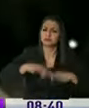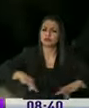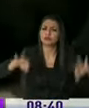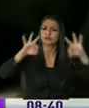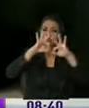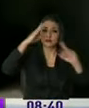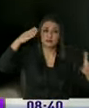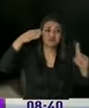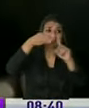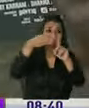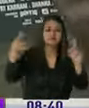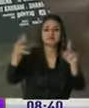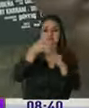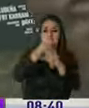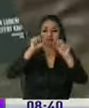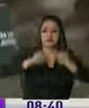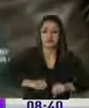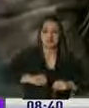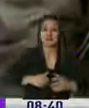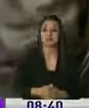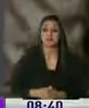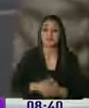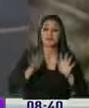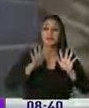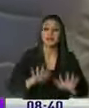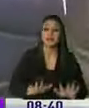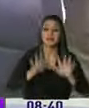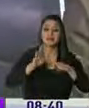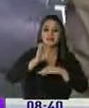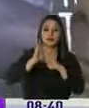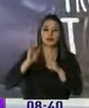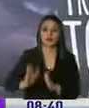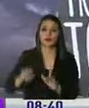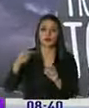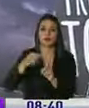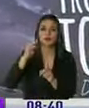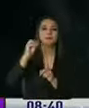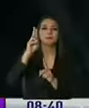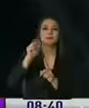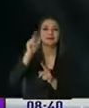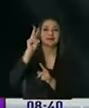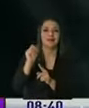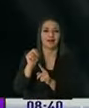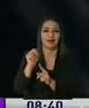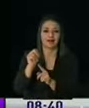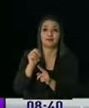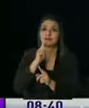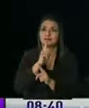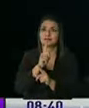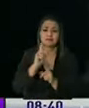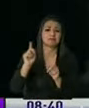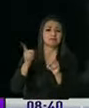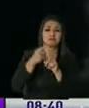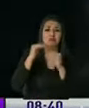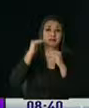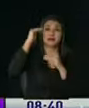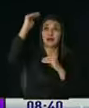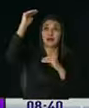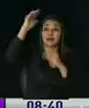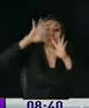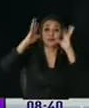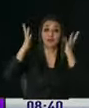para alcanzar los sueños. Y eso también forma parte de la historia del ecuatoriano Millán Ludeña, quien se atrevió a conectar el punto más profundo de la